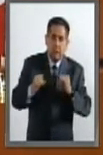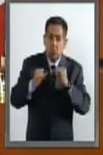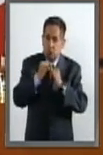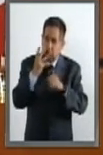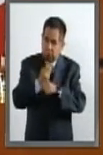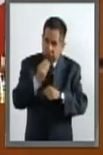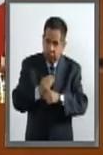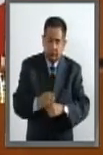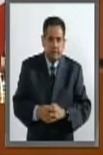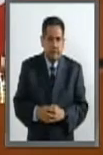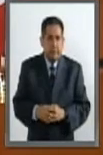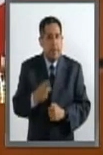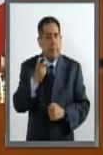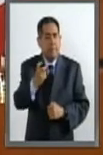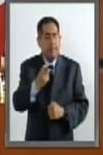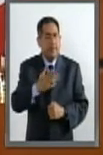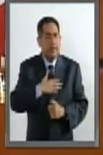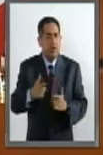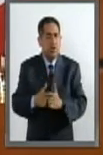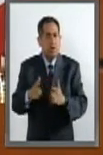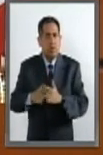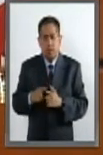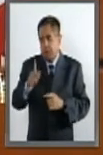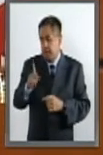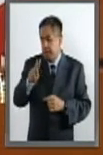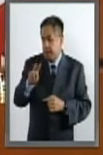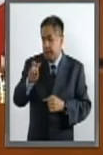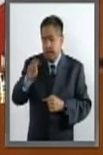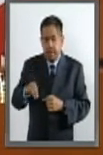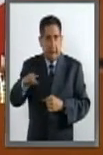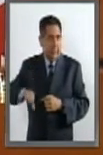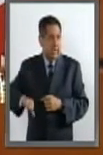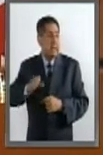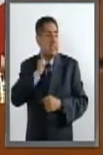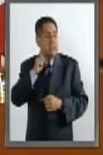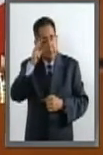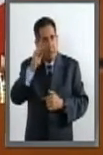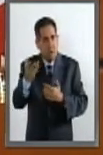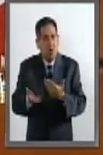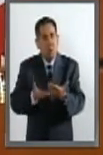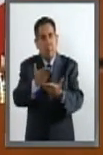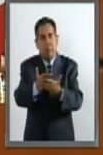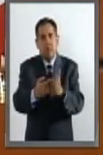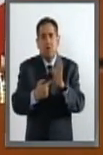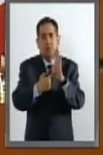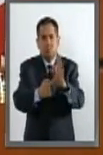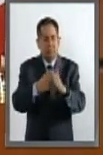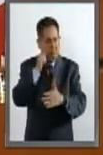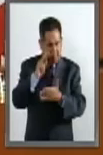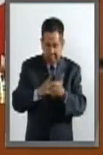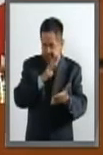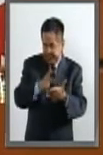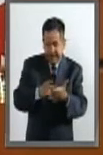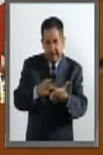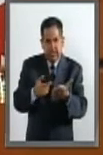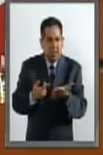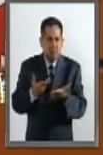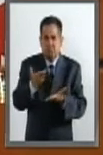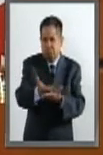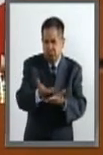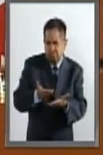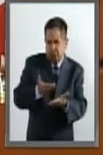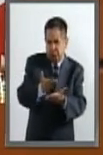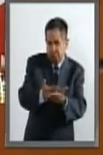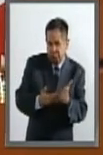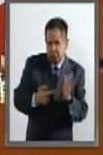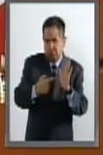ello, el Grupo Parlamentario del Partido Verde en este Senado de la República presenta y estará presentando diversas